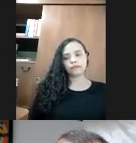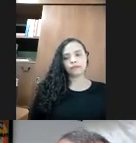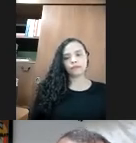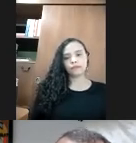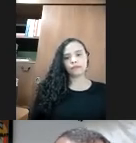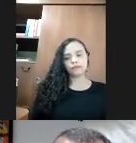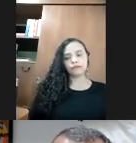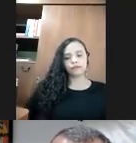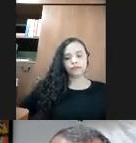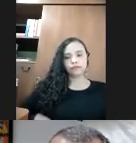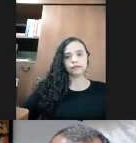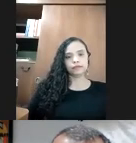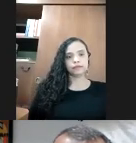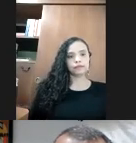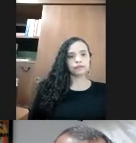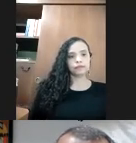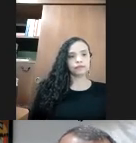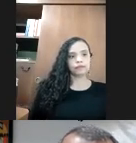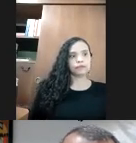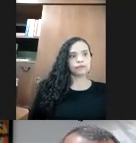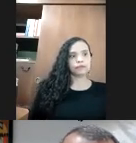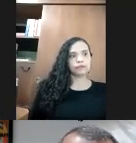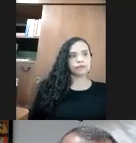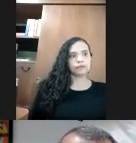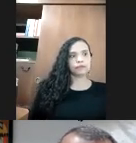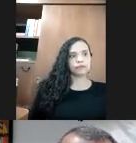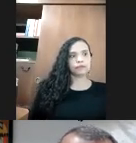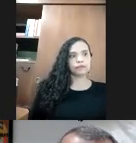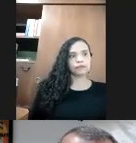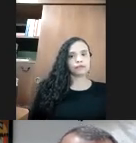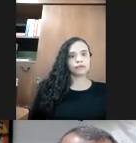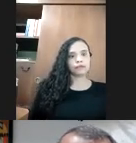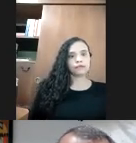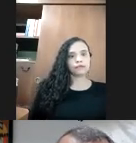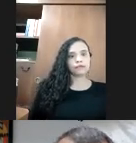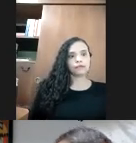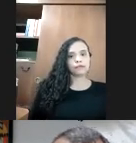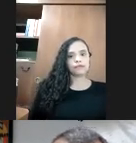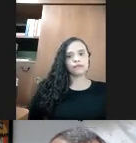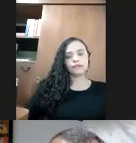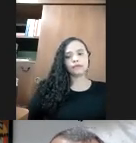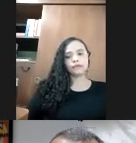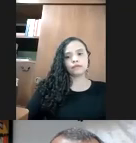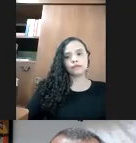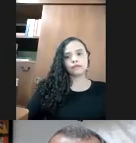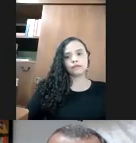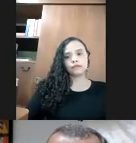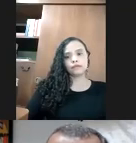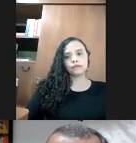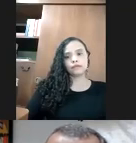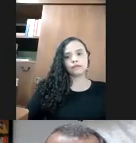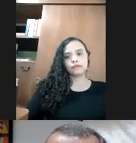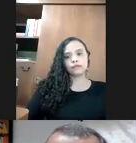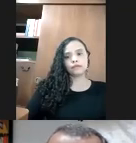Ya nosotros teníamos un antecedente de levantar información en el tema de la situación de las personas mayores, un Rapid